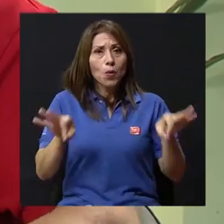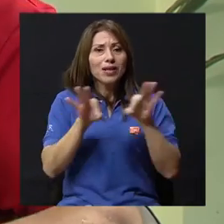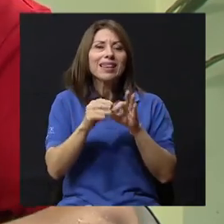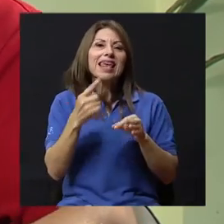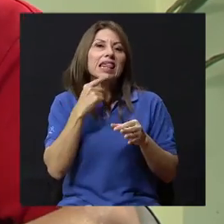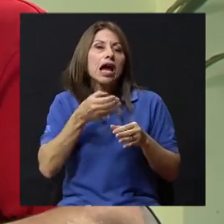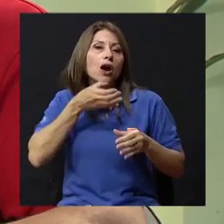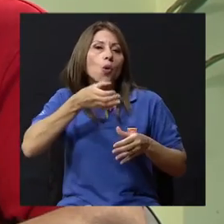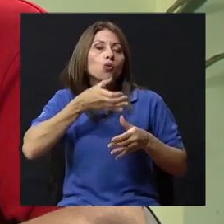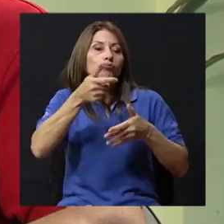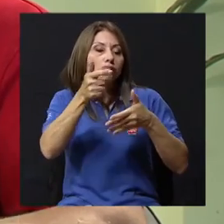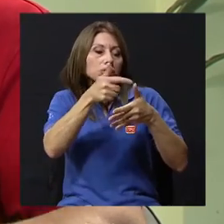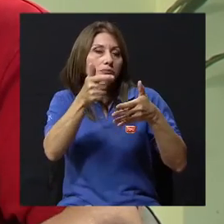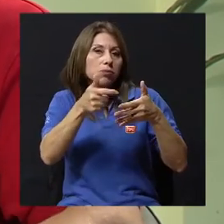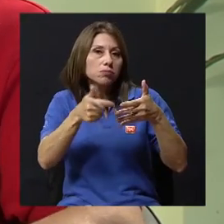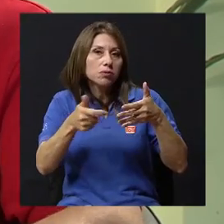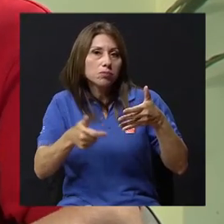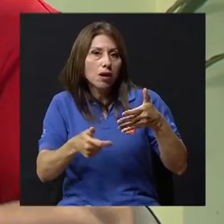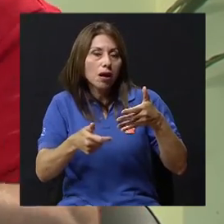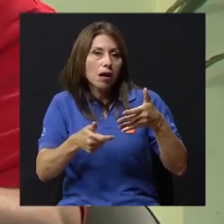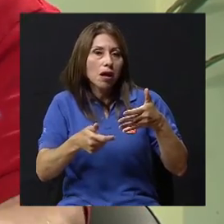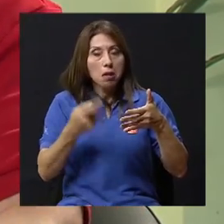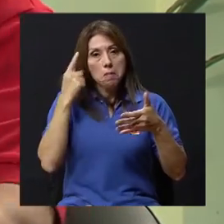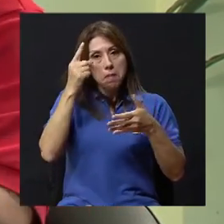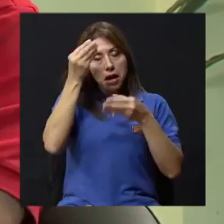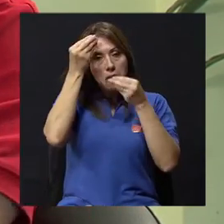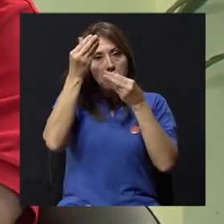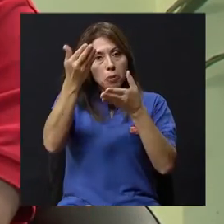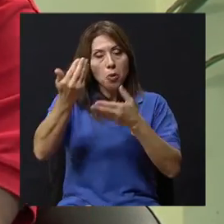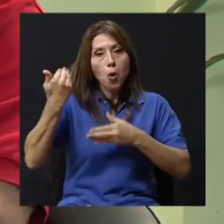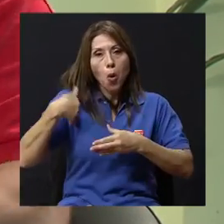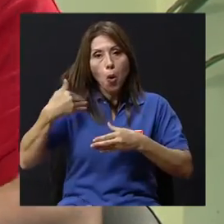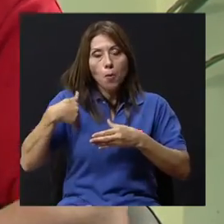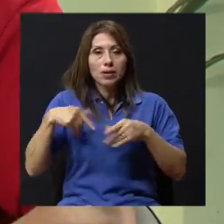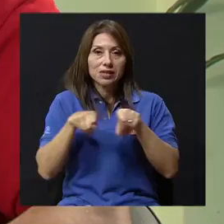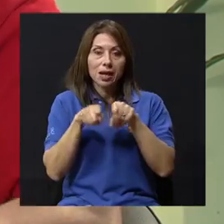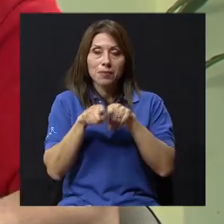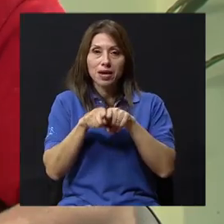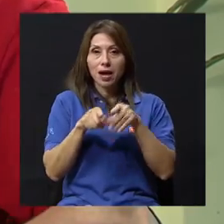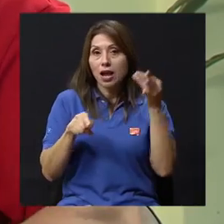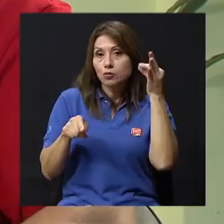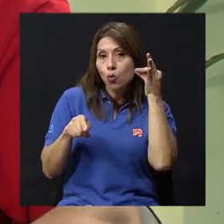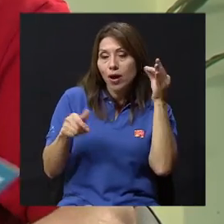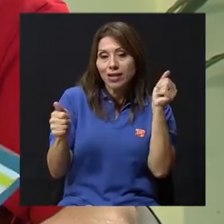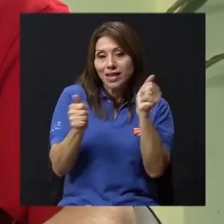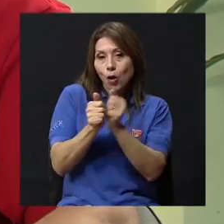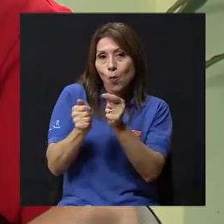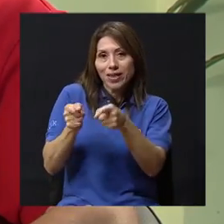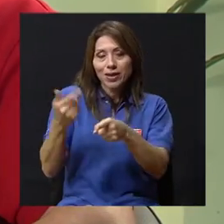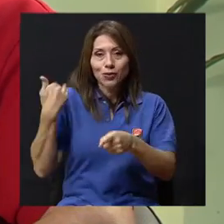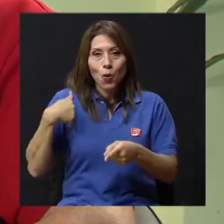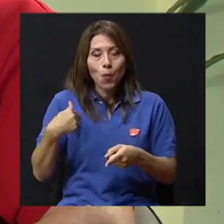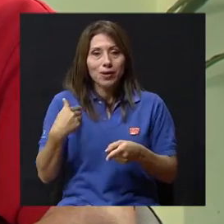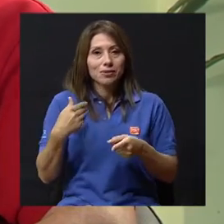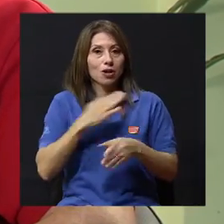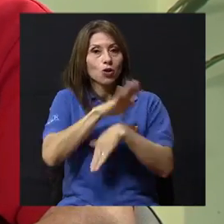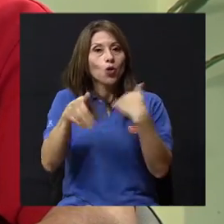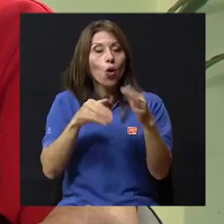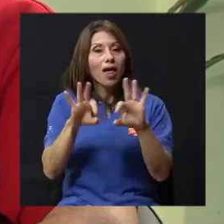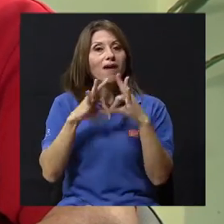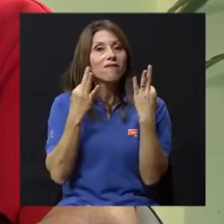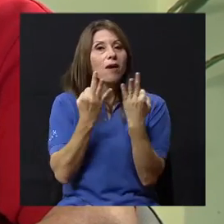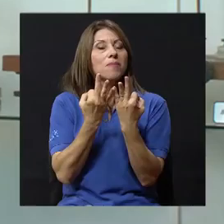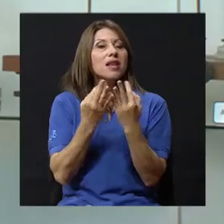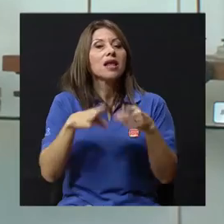dar esos tips, tipo de información, tanto a hombres como a mujeres acompañantes, sí, y a la familia entera sobre cómo